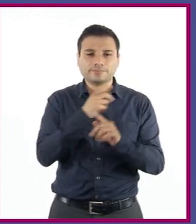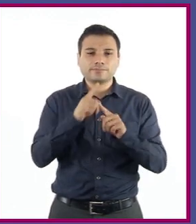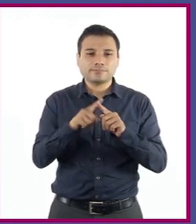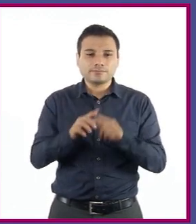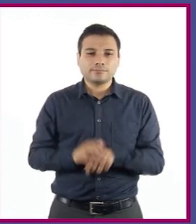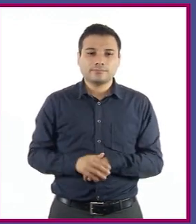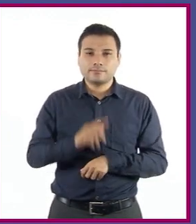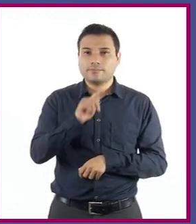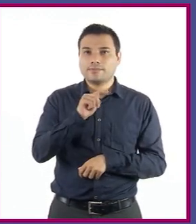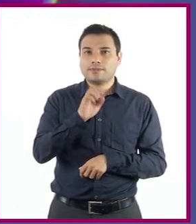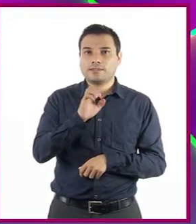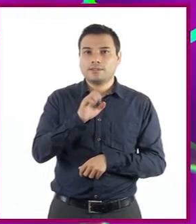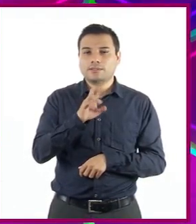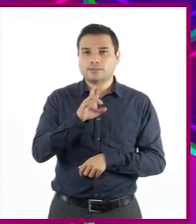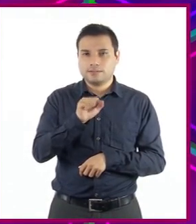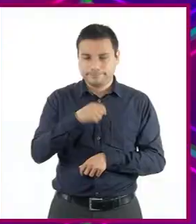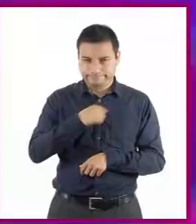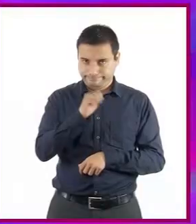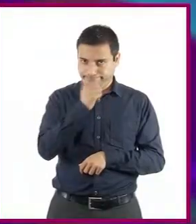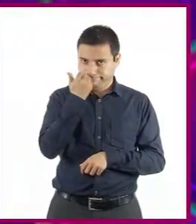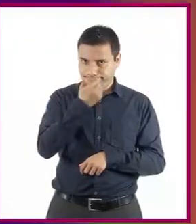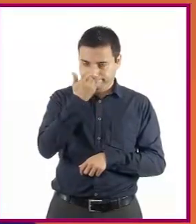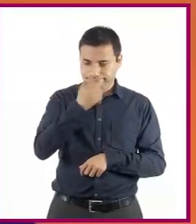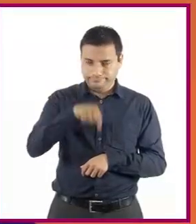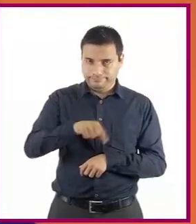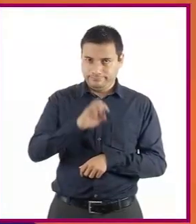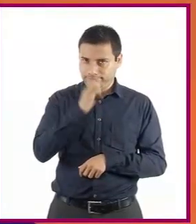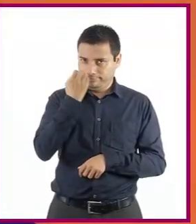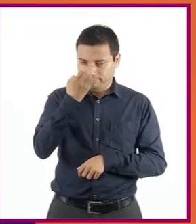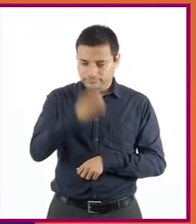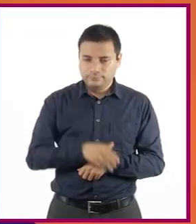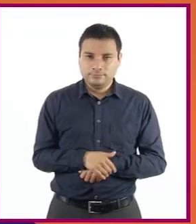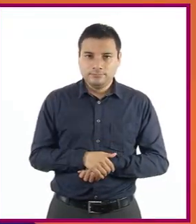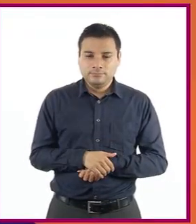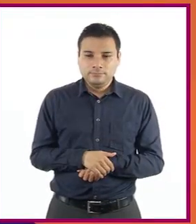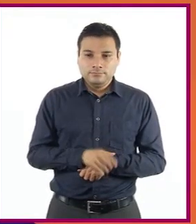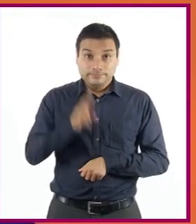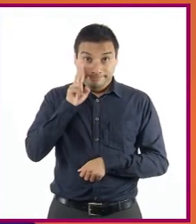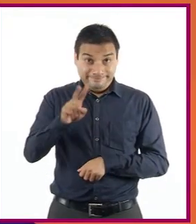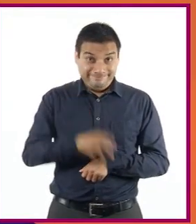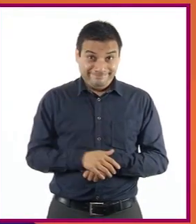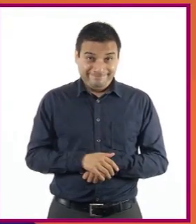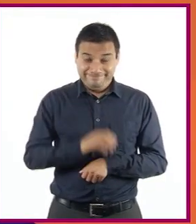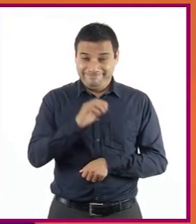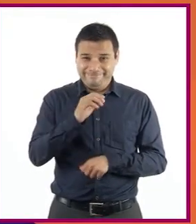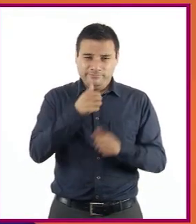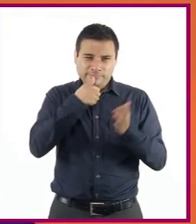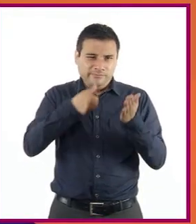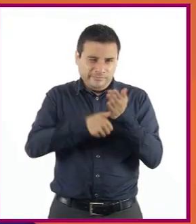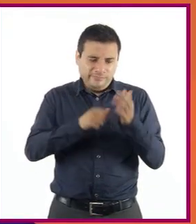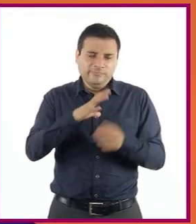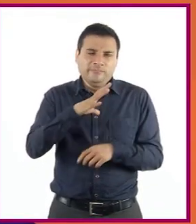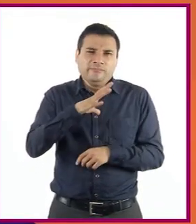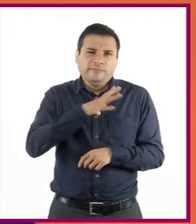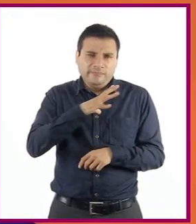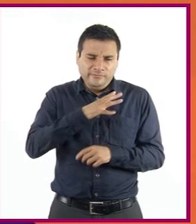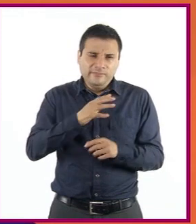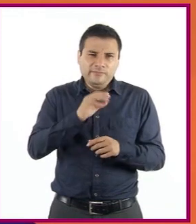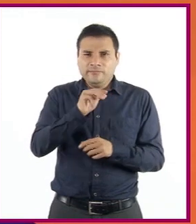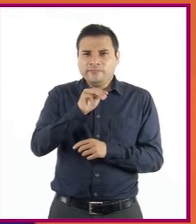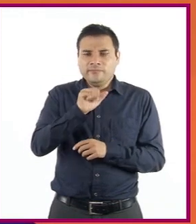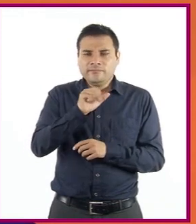Cruz, alumna de la escuela. Como pueden observar, en esta carta se utilizaron algunos